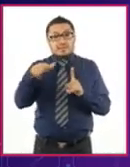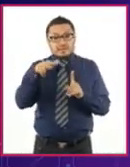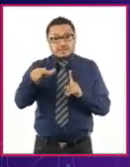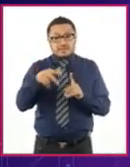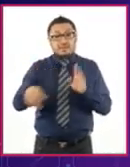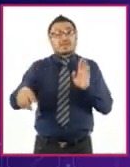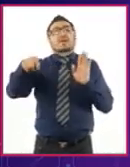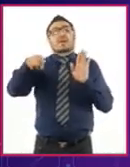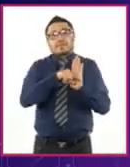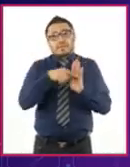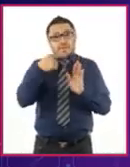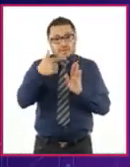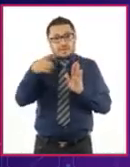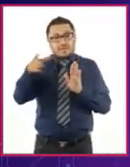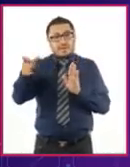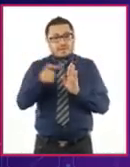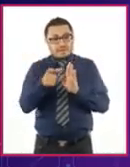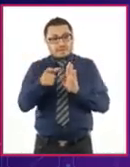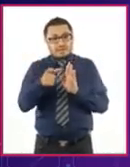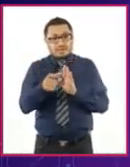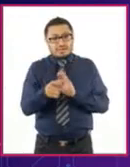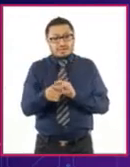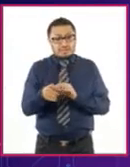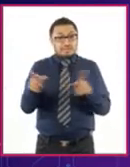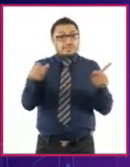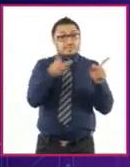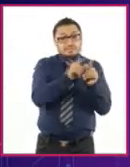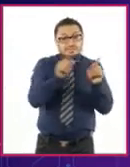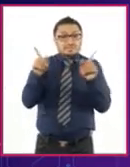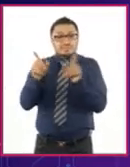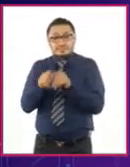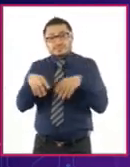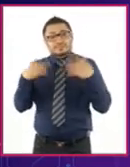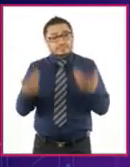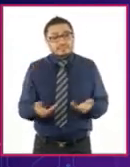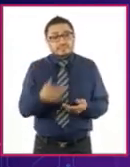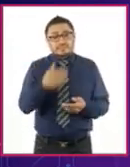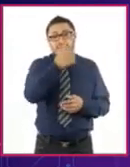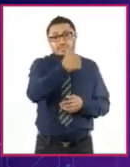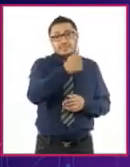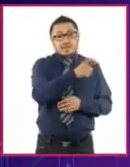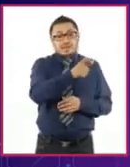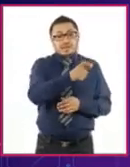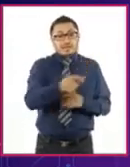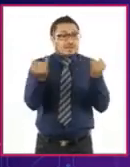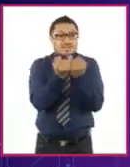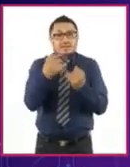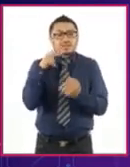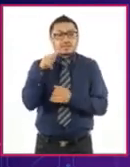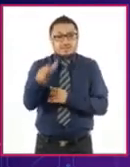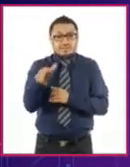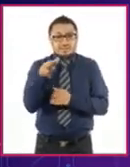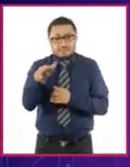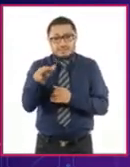menos 7x. Al simplificar queda 6x es igual a 18.